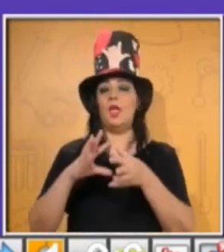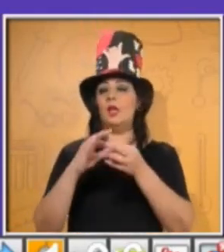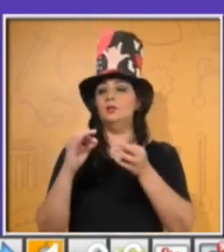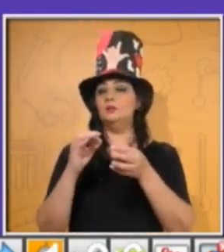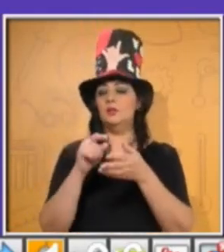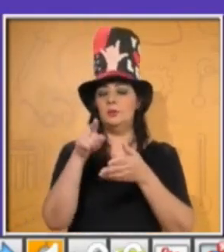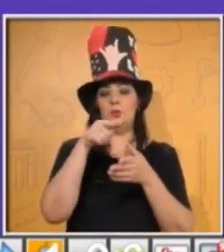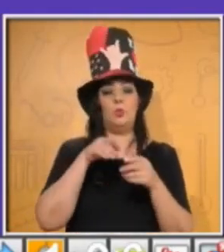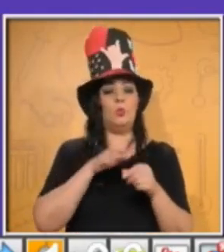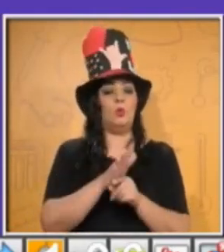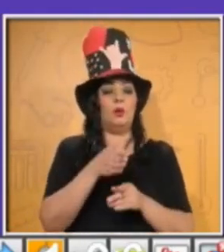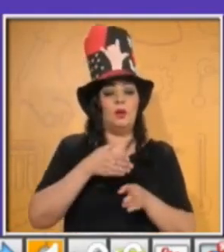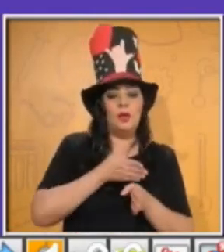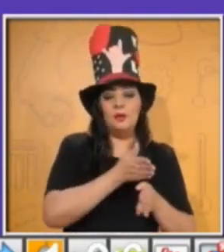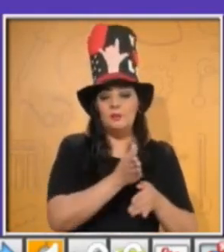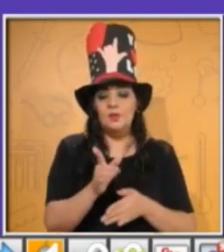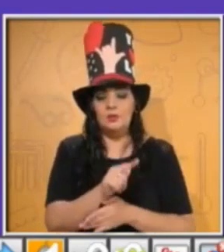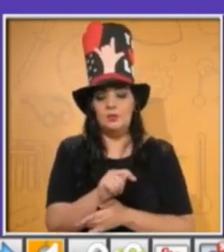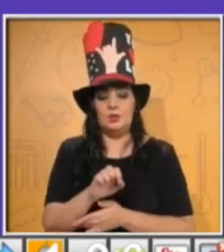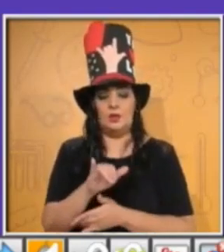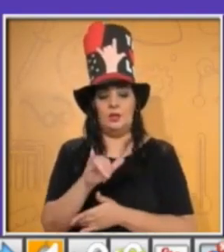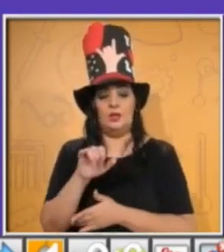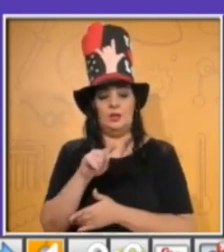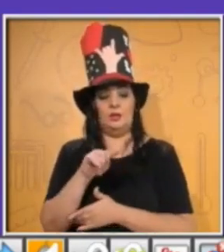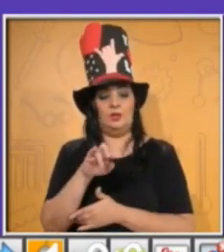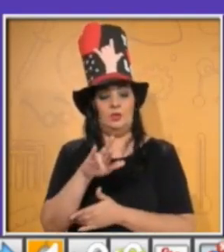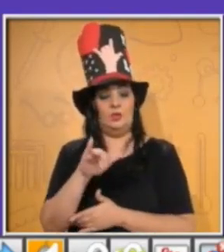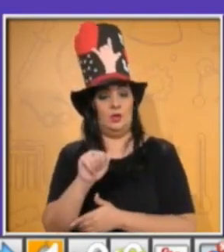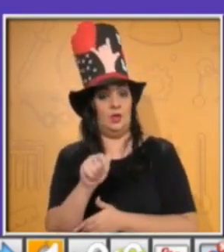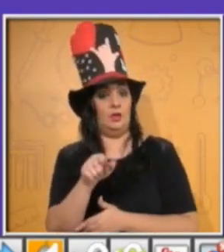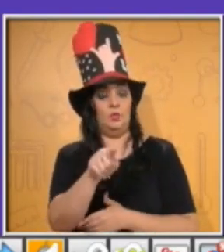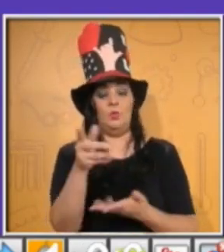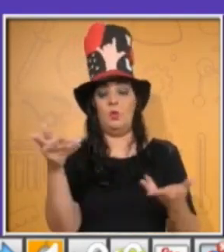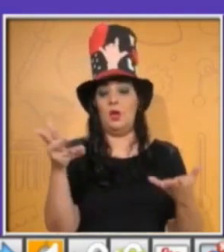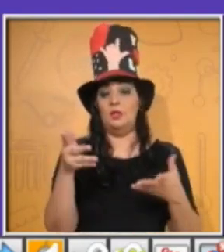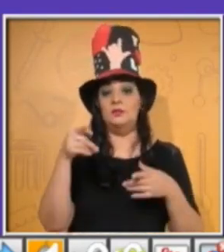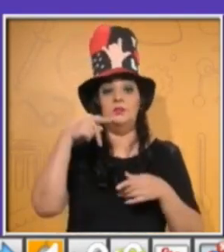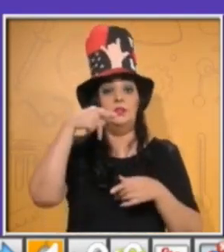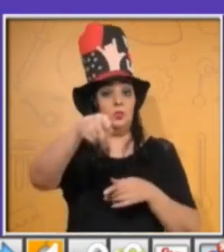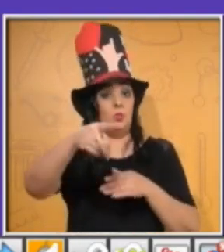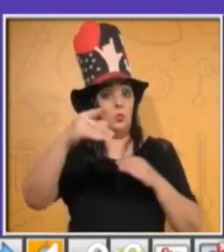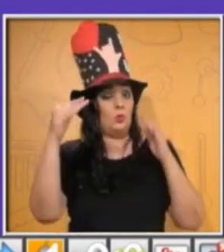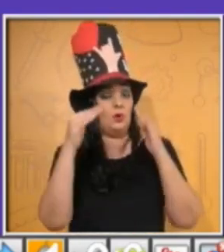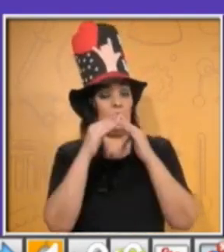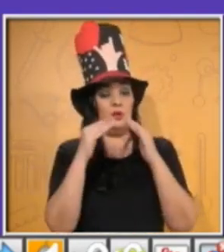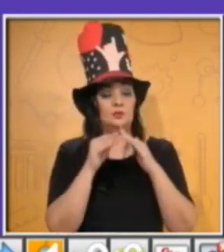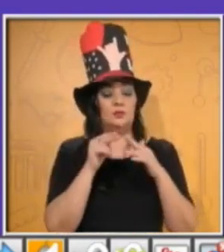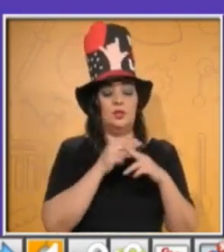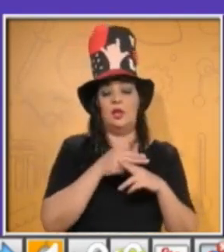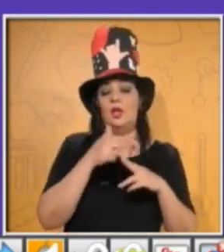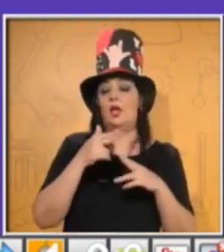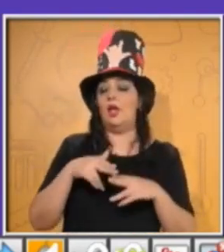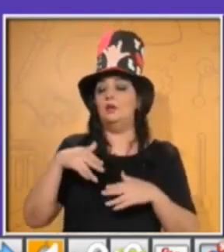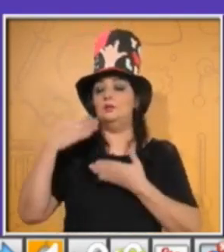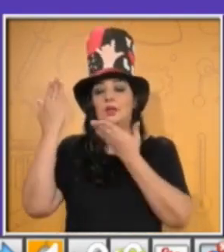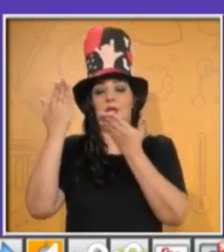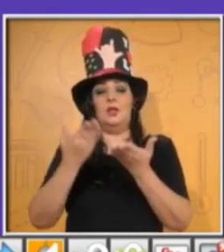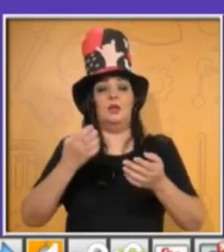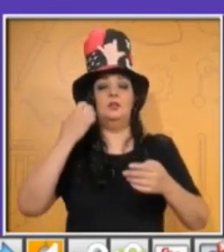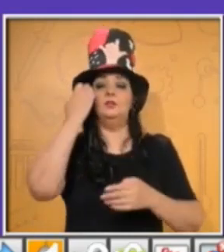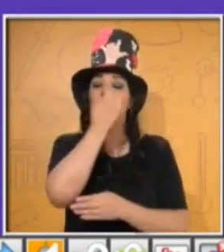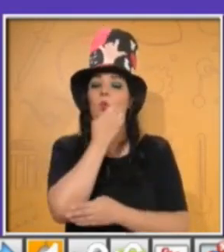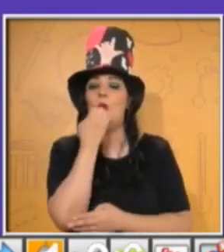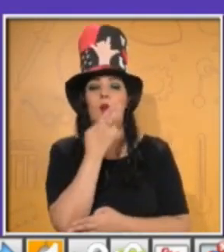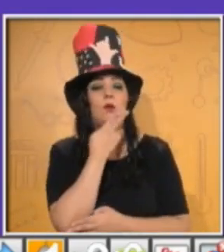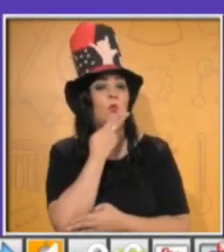la trayectoria que realizas habitualmente partiendo de tu casa hasta llegar a la escuela. Utiliza